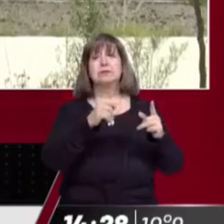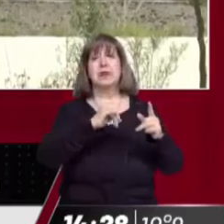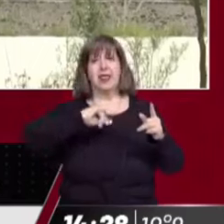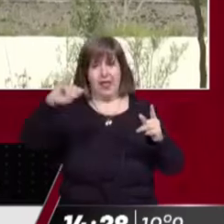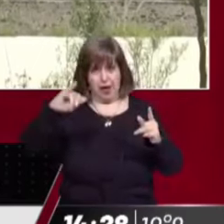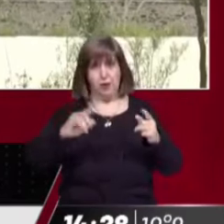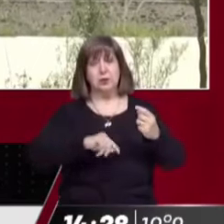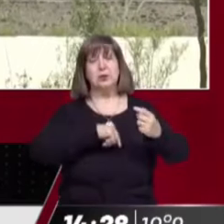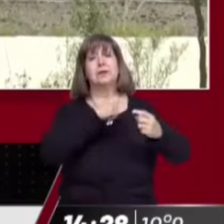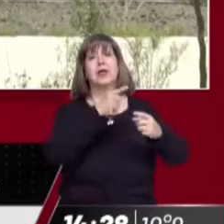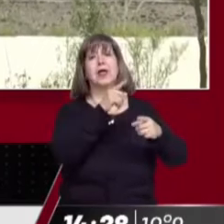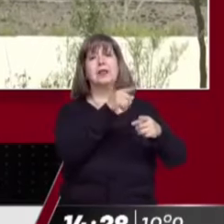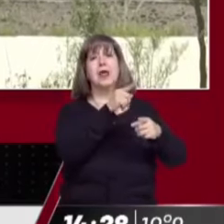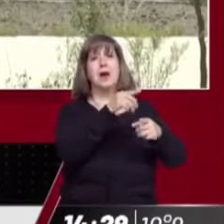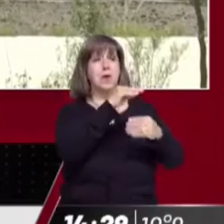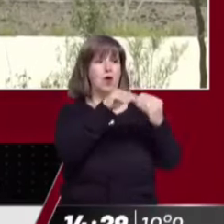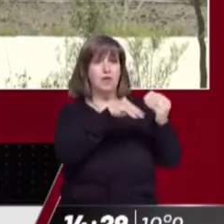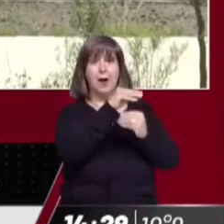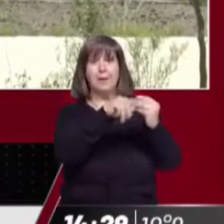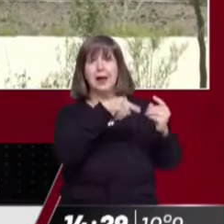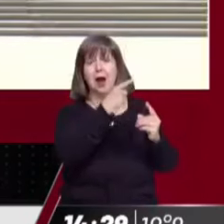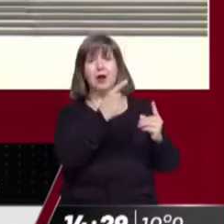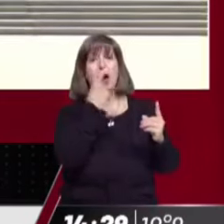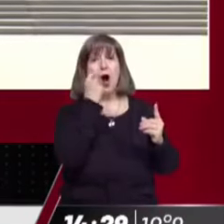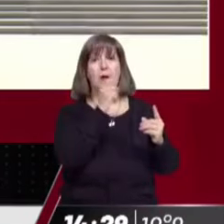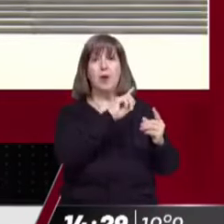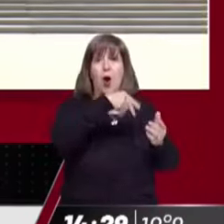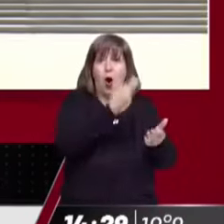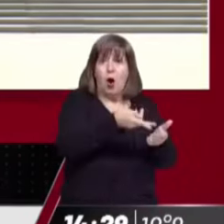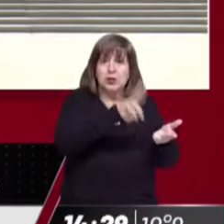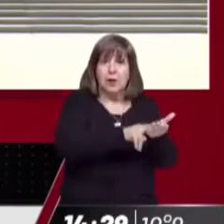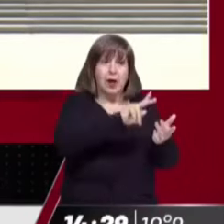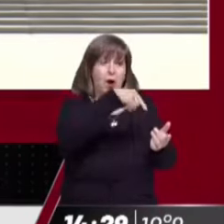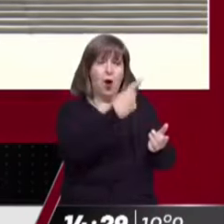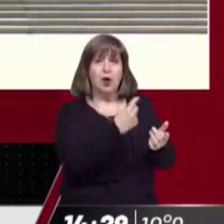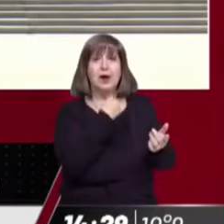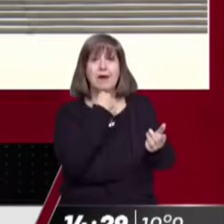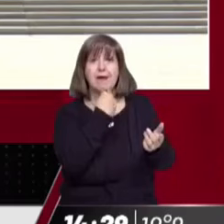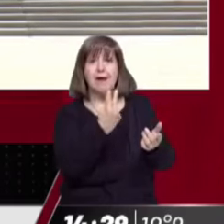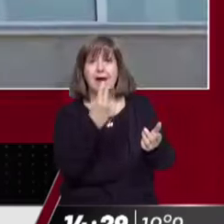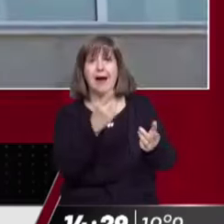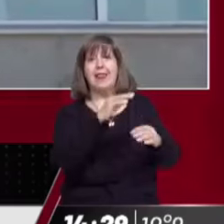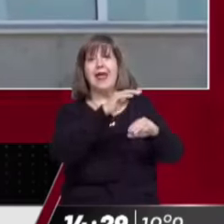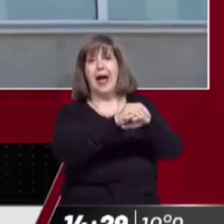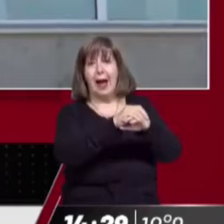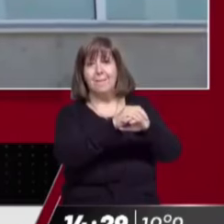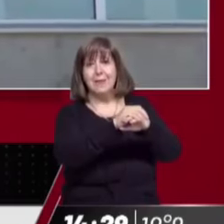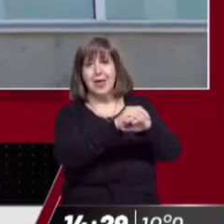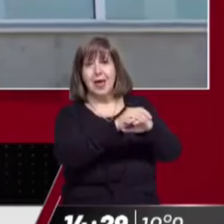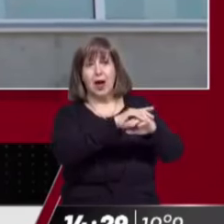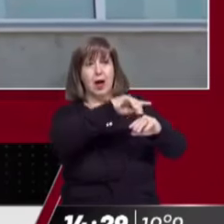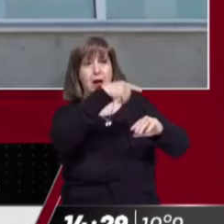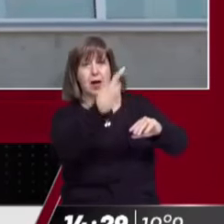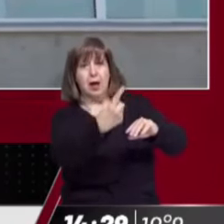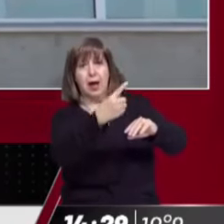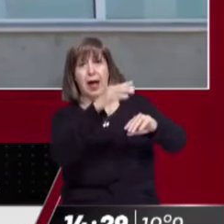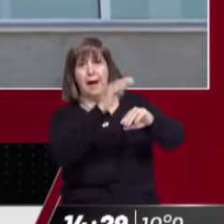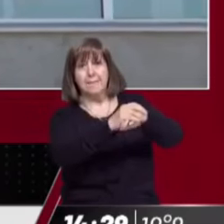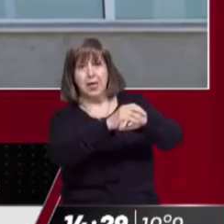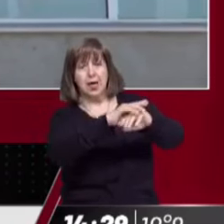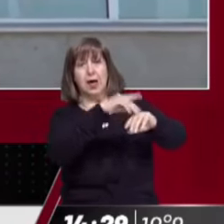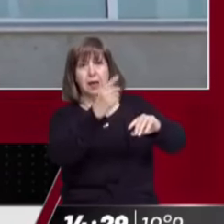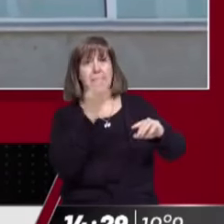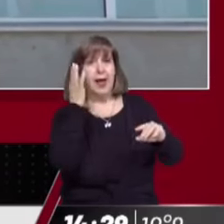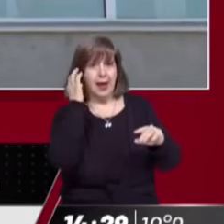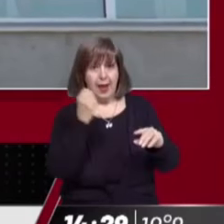su familia y es allí donde habría abusado de la hija del amigo y de una amiga también de esta